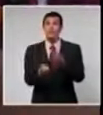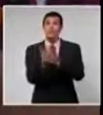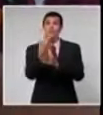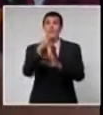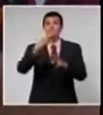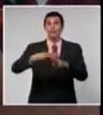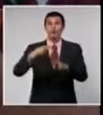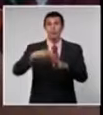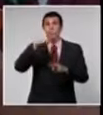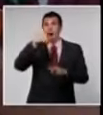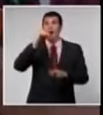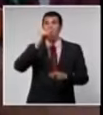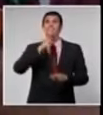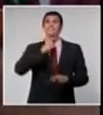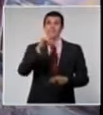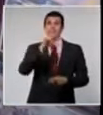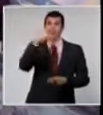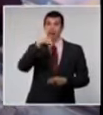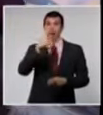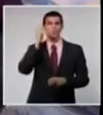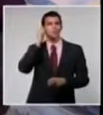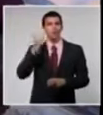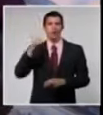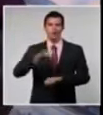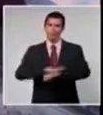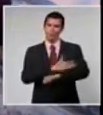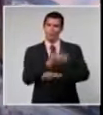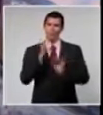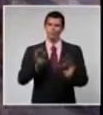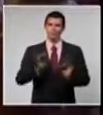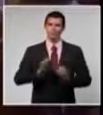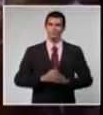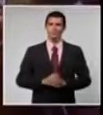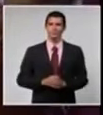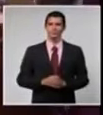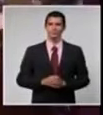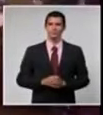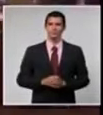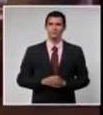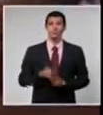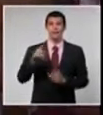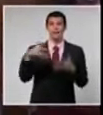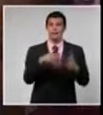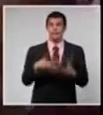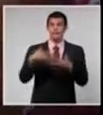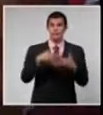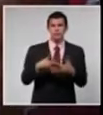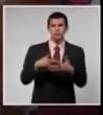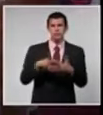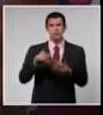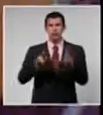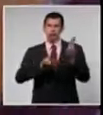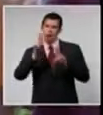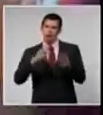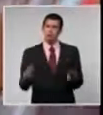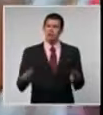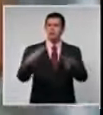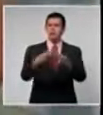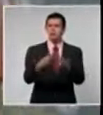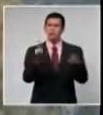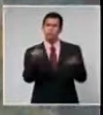el Concierto por Cuba, una iniciativa del Hot House de Chicago, Estados Unidos, en coordinación con el Instituto Cubano de la Música